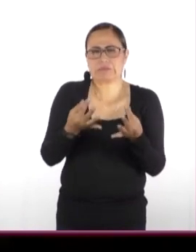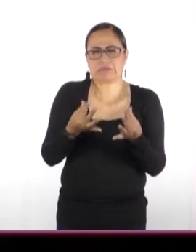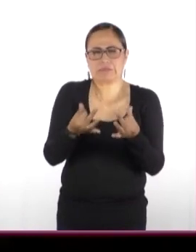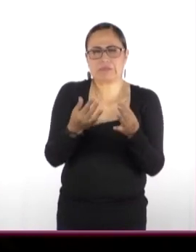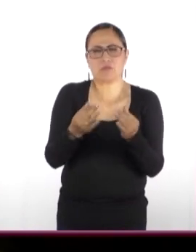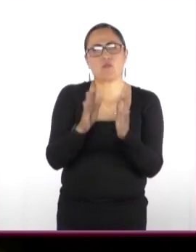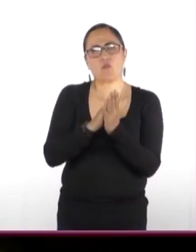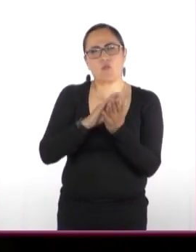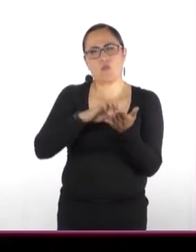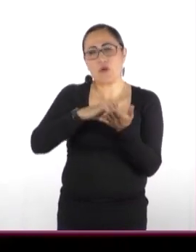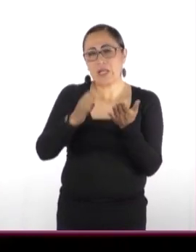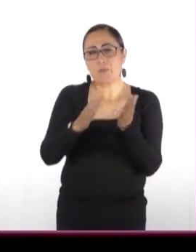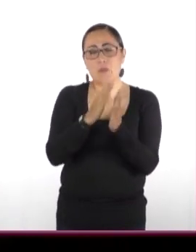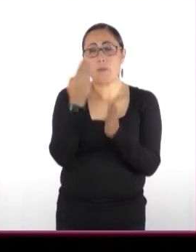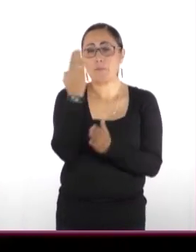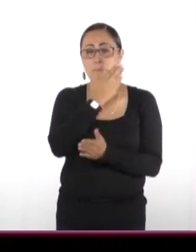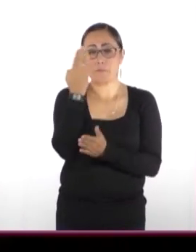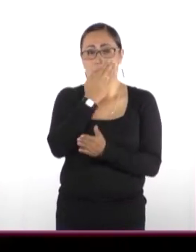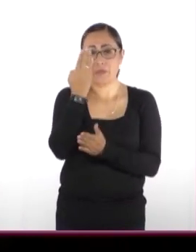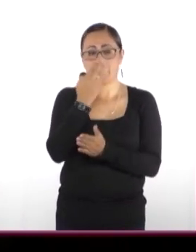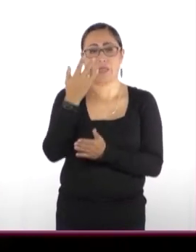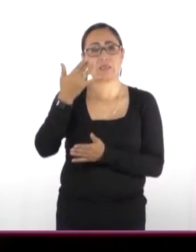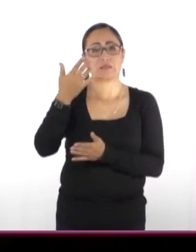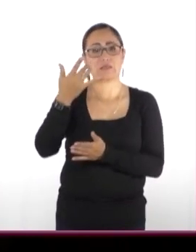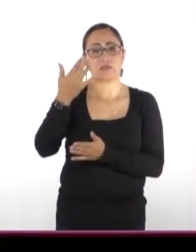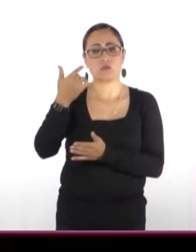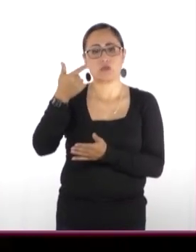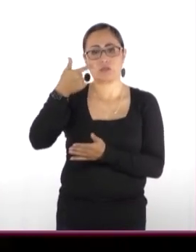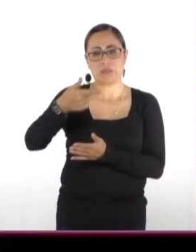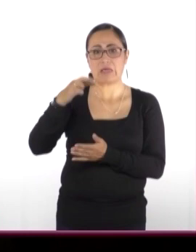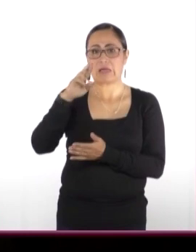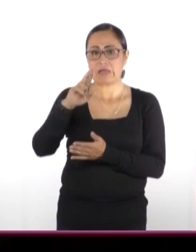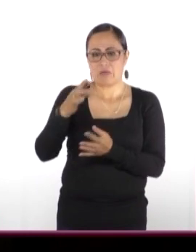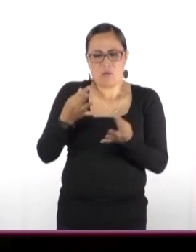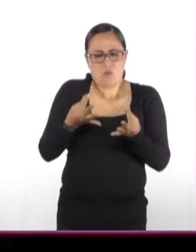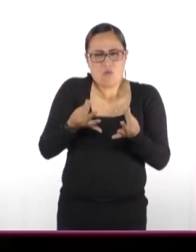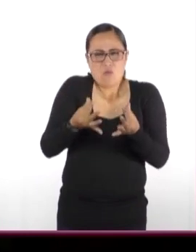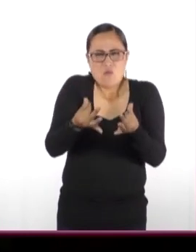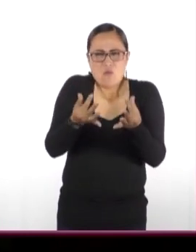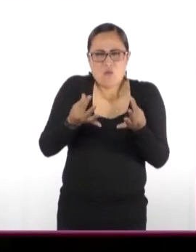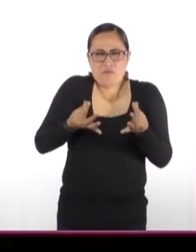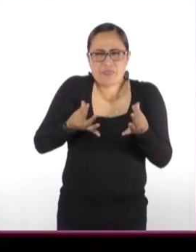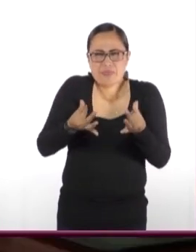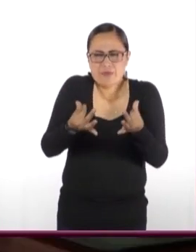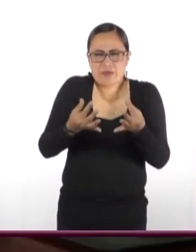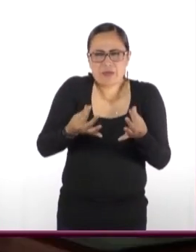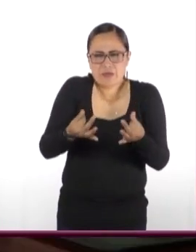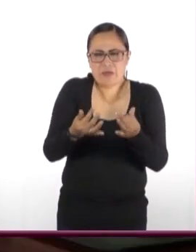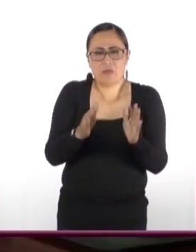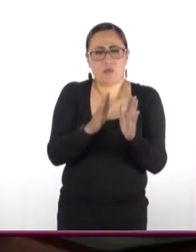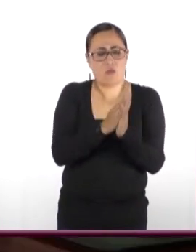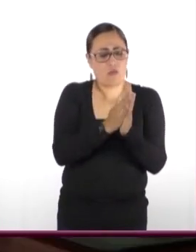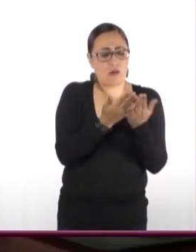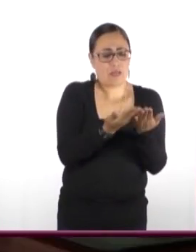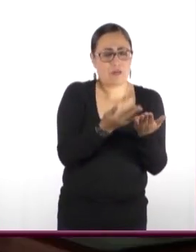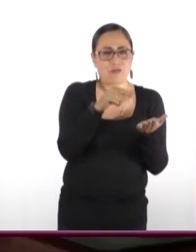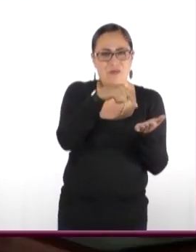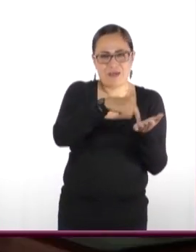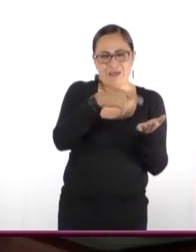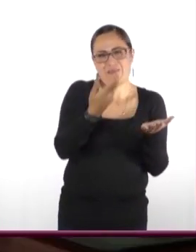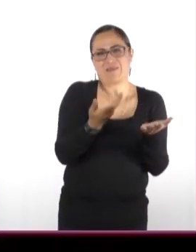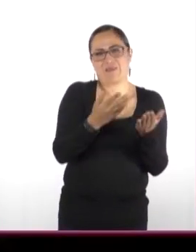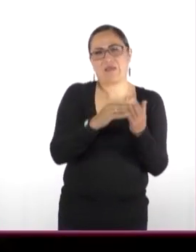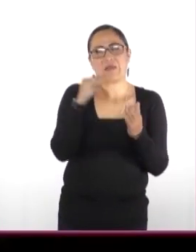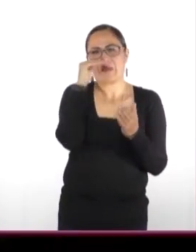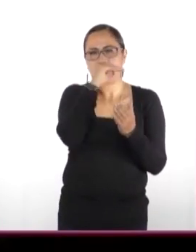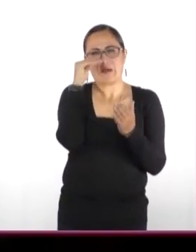por ejemplo, que es una Biblia, se utilizan 50 gramos. Es súper delgadito, ¿no? Por ejemplo, un libro de texto